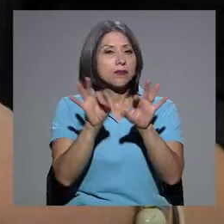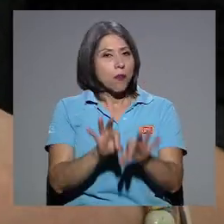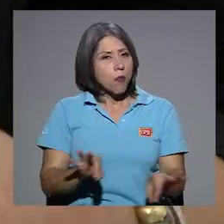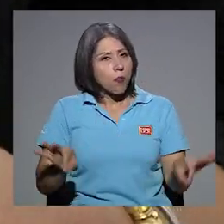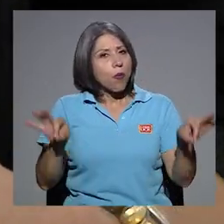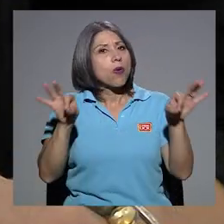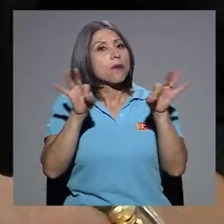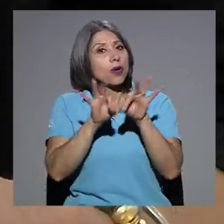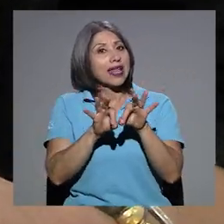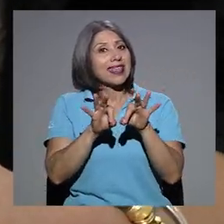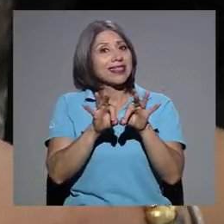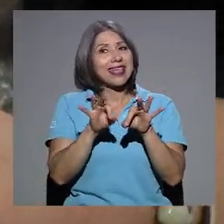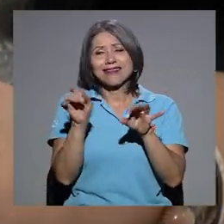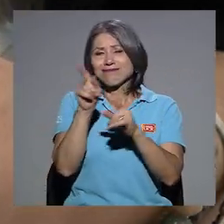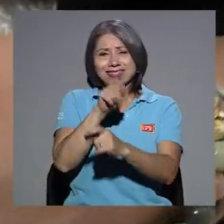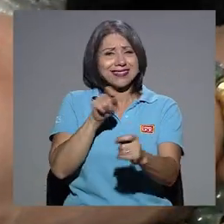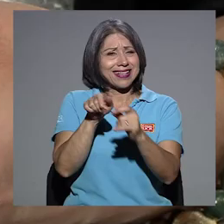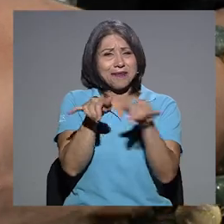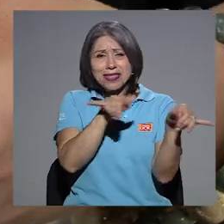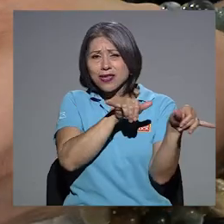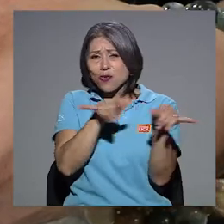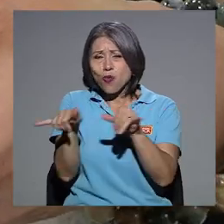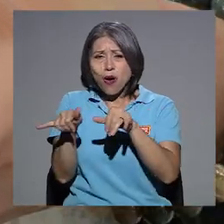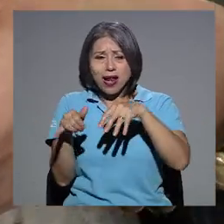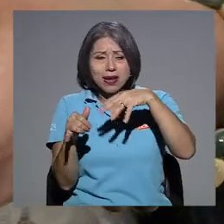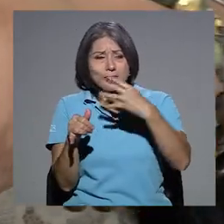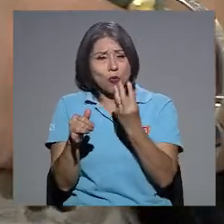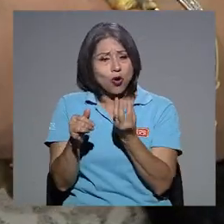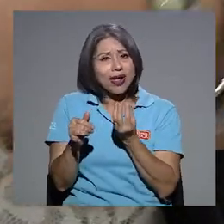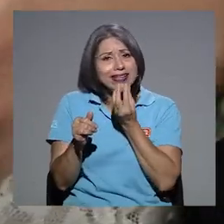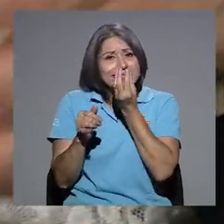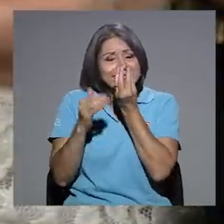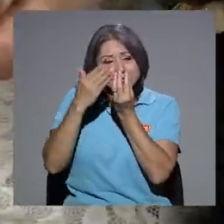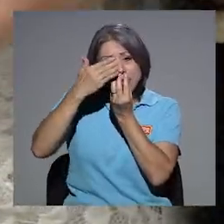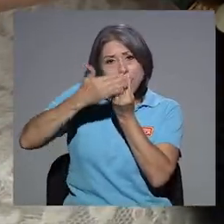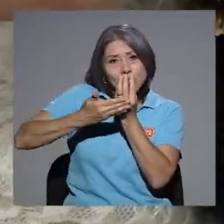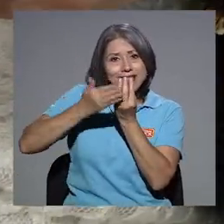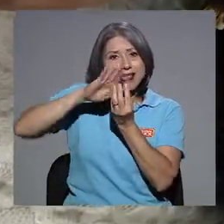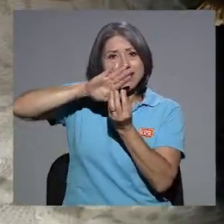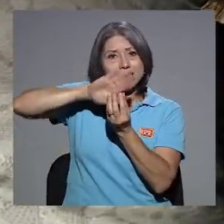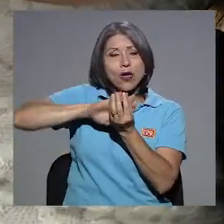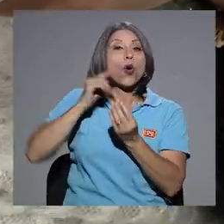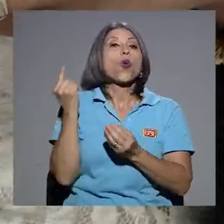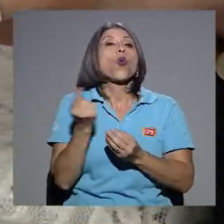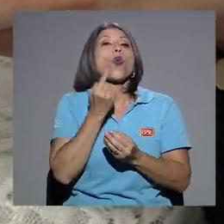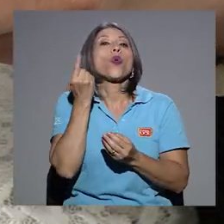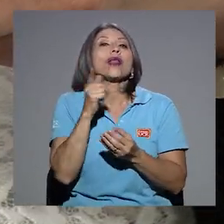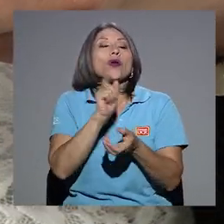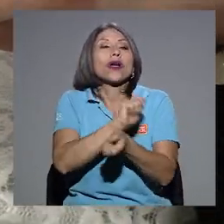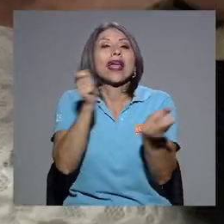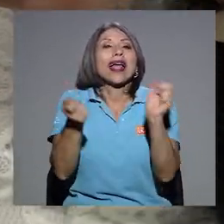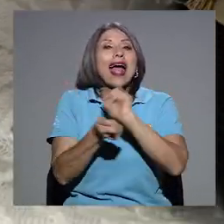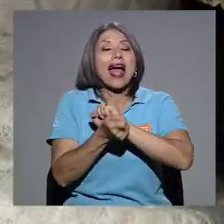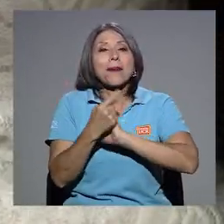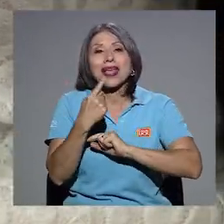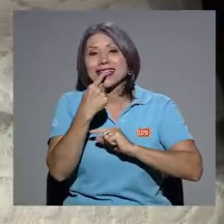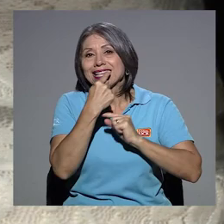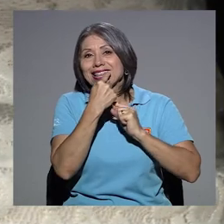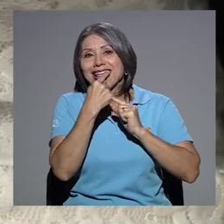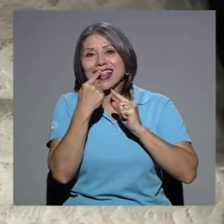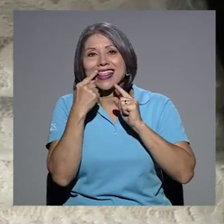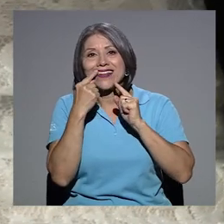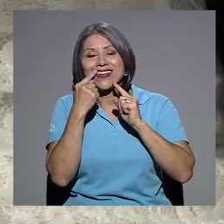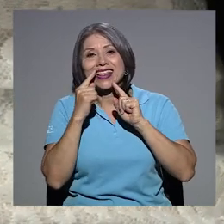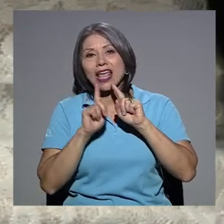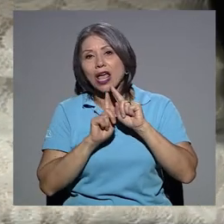muy importante, por detrás es exactamente igual, ¿verdad? La única zona de la boca donde la posición del cepillo cambia son los dientes del frente